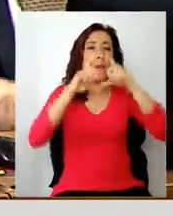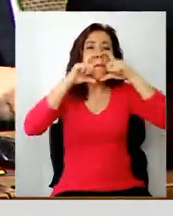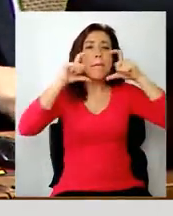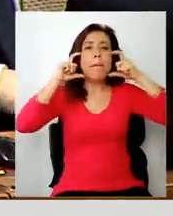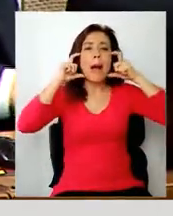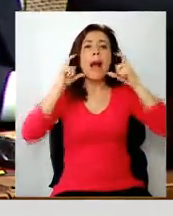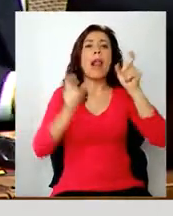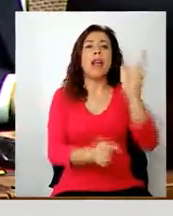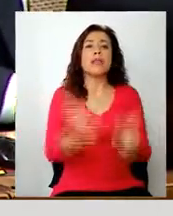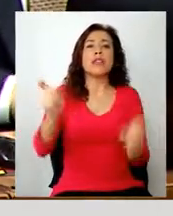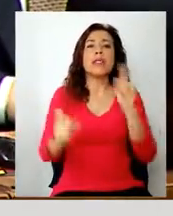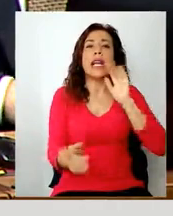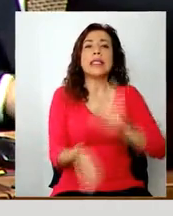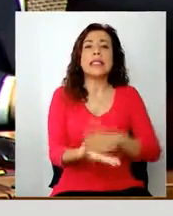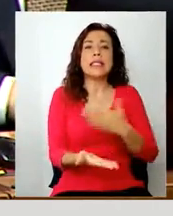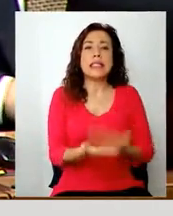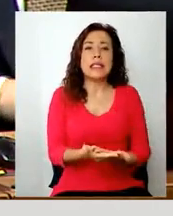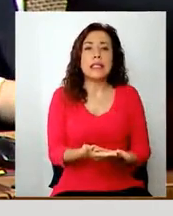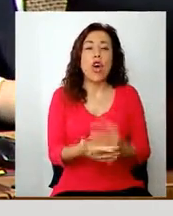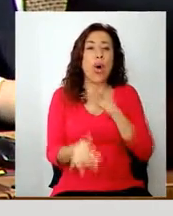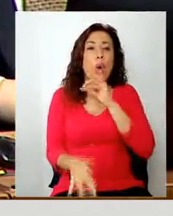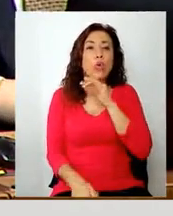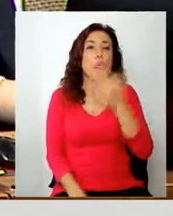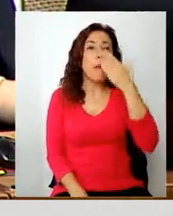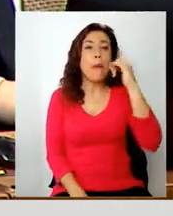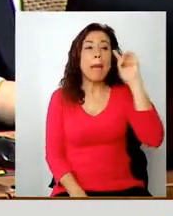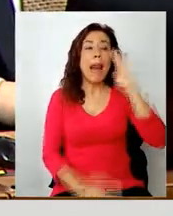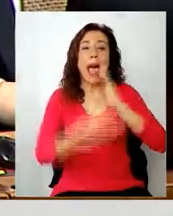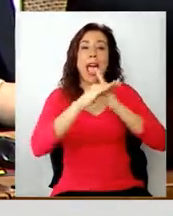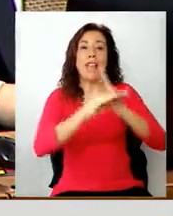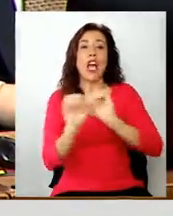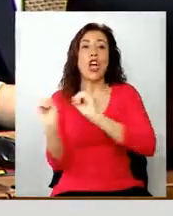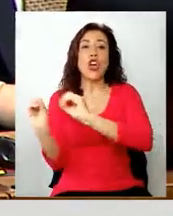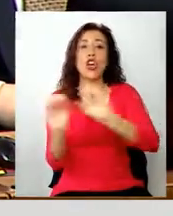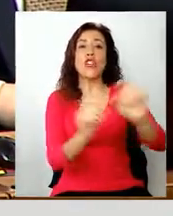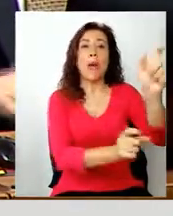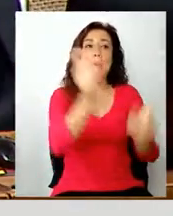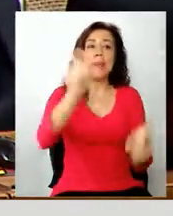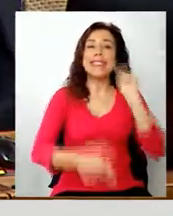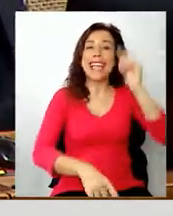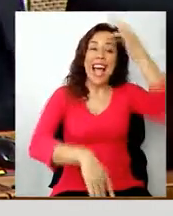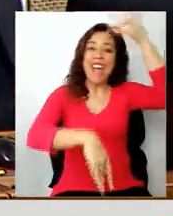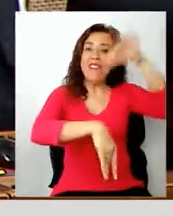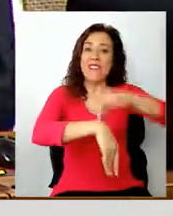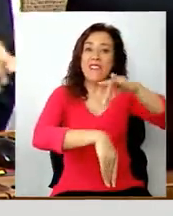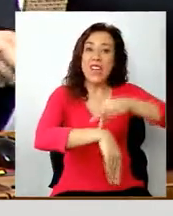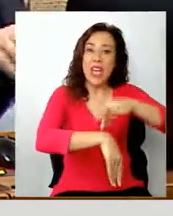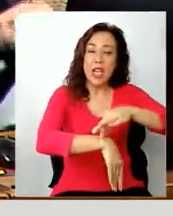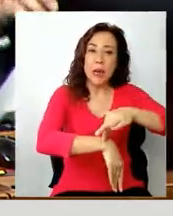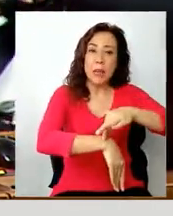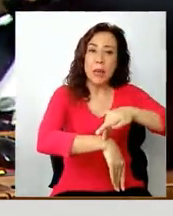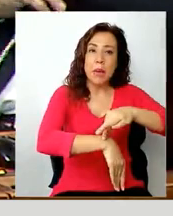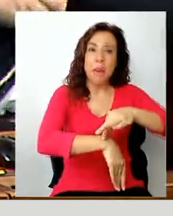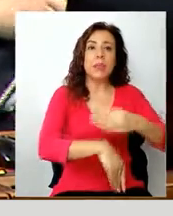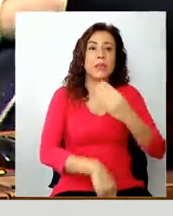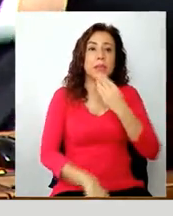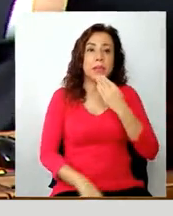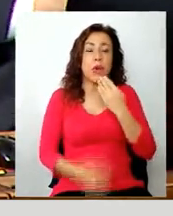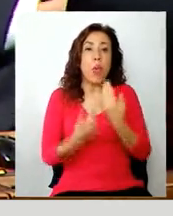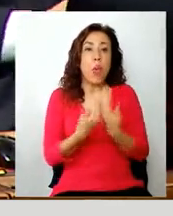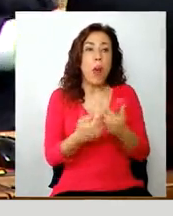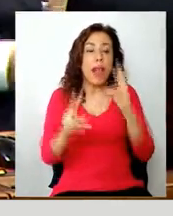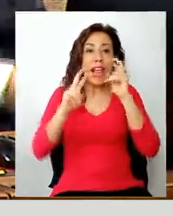Su uso es más efectivo para evitar el contagio en personas enfermas además cualquier estudio sobre